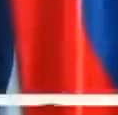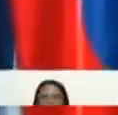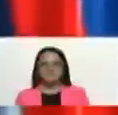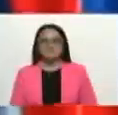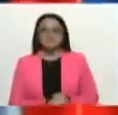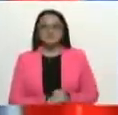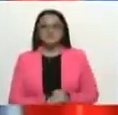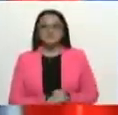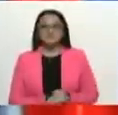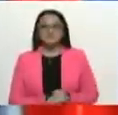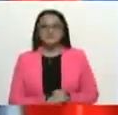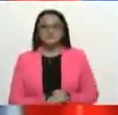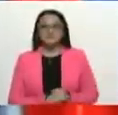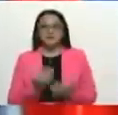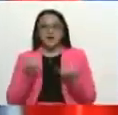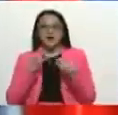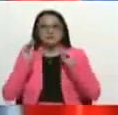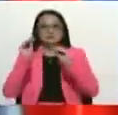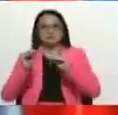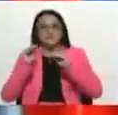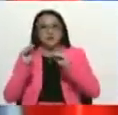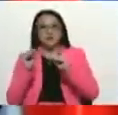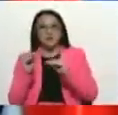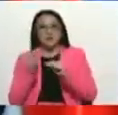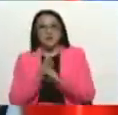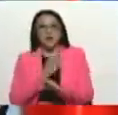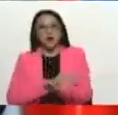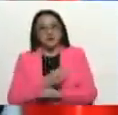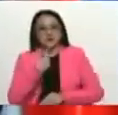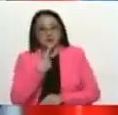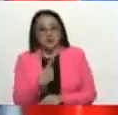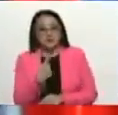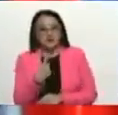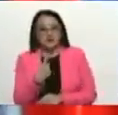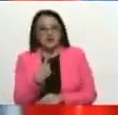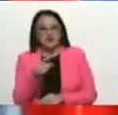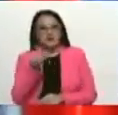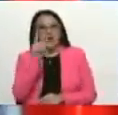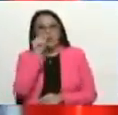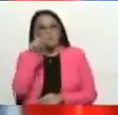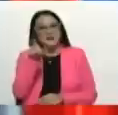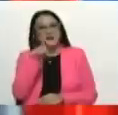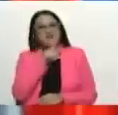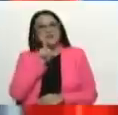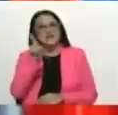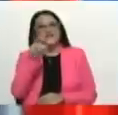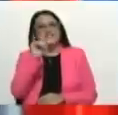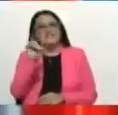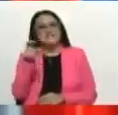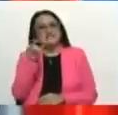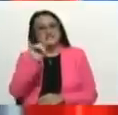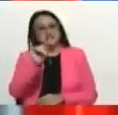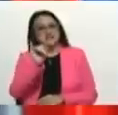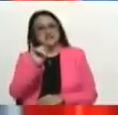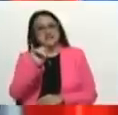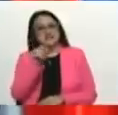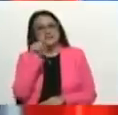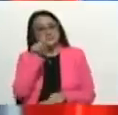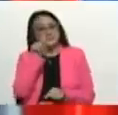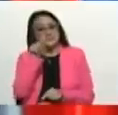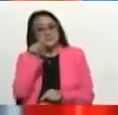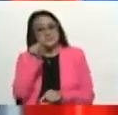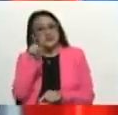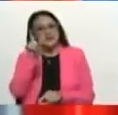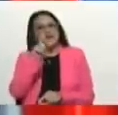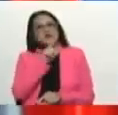Quiero destacar, como bien lo dije, que ya alias El Gigi, que lo vimos en pantalla, Guillermo